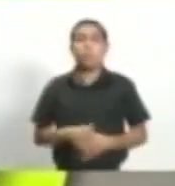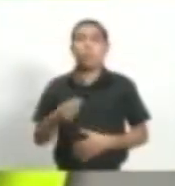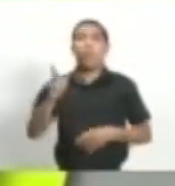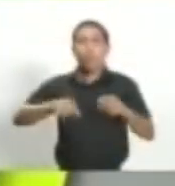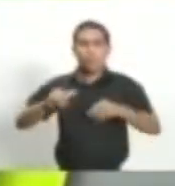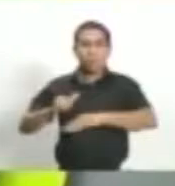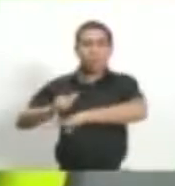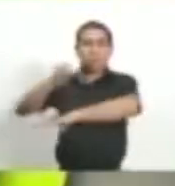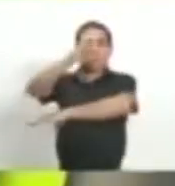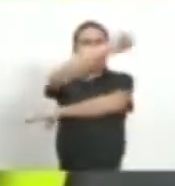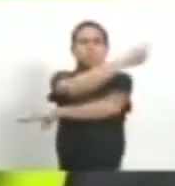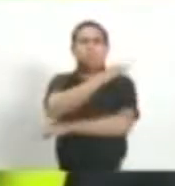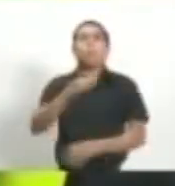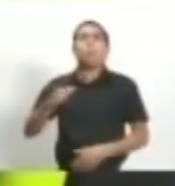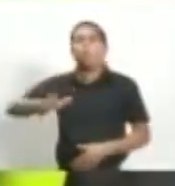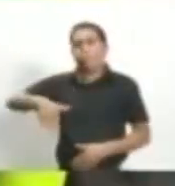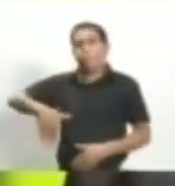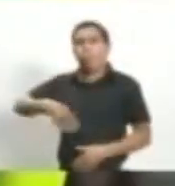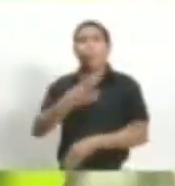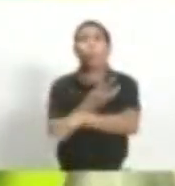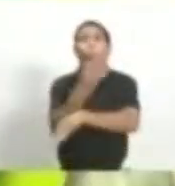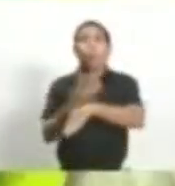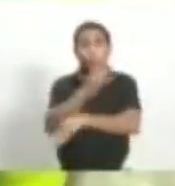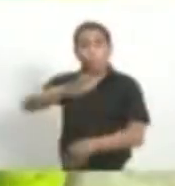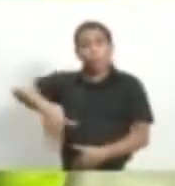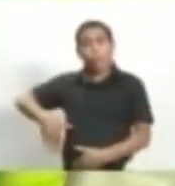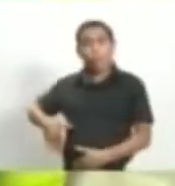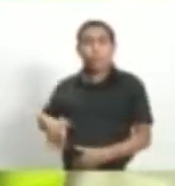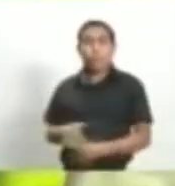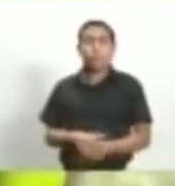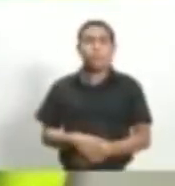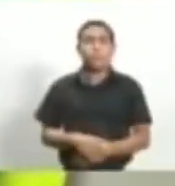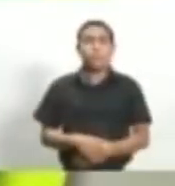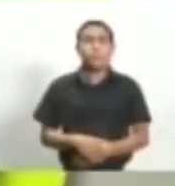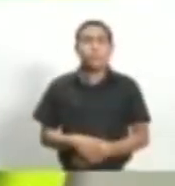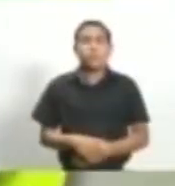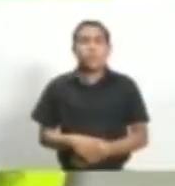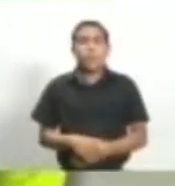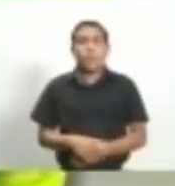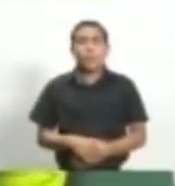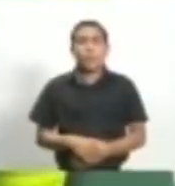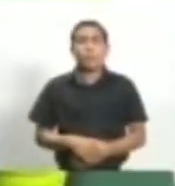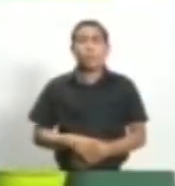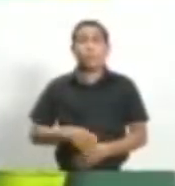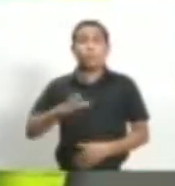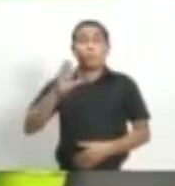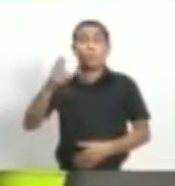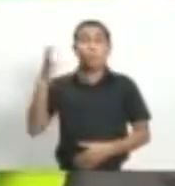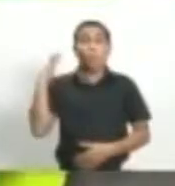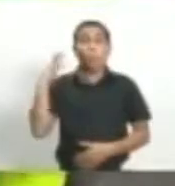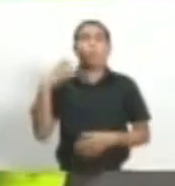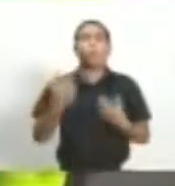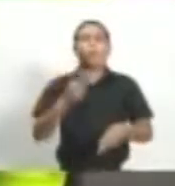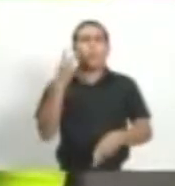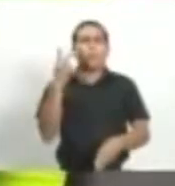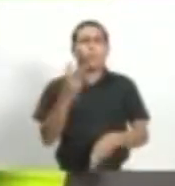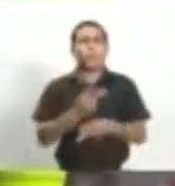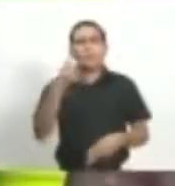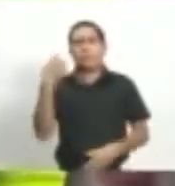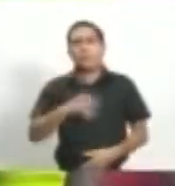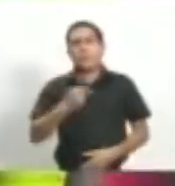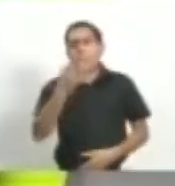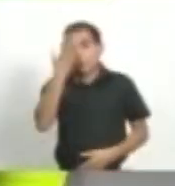en el Ernesto Cortizos hasta por 4 horas. Preocupación en Córdoba por crímenes contra mujeres. Ciudadanos en